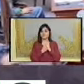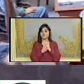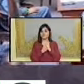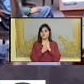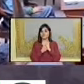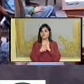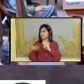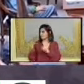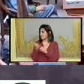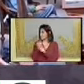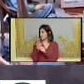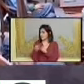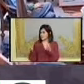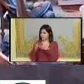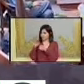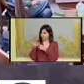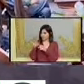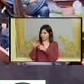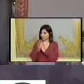Solicito a la Secretaría cierre la votación electrónica.